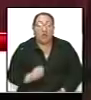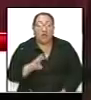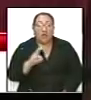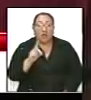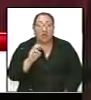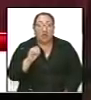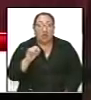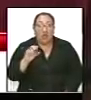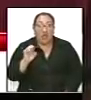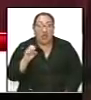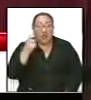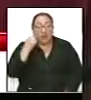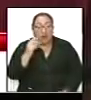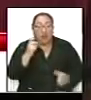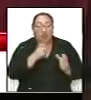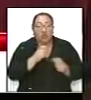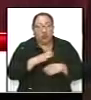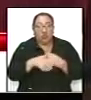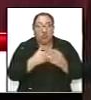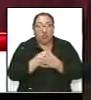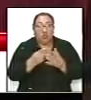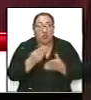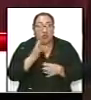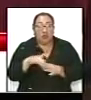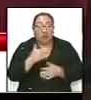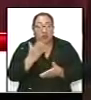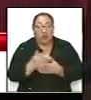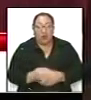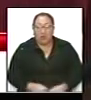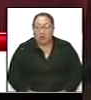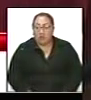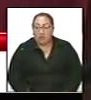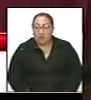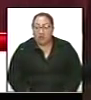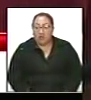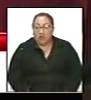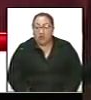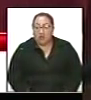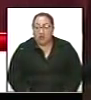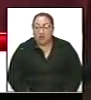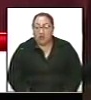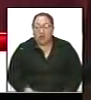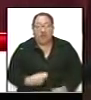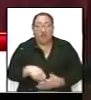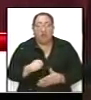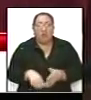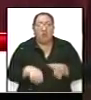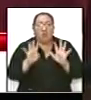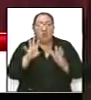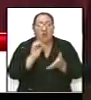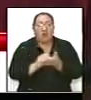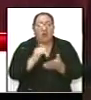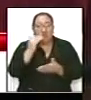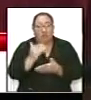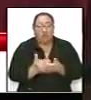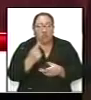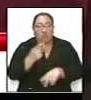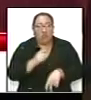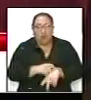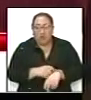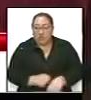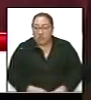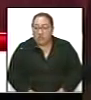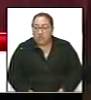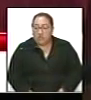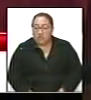general Donaire, para regularizar esta irregularidad, firmó 9 oficios en un solo momento. Bien, y la Contraloría